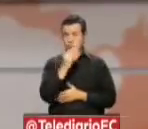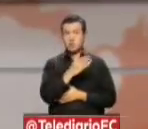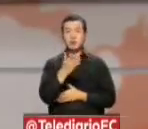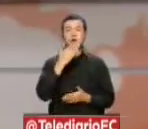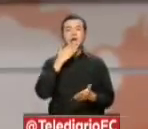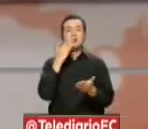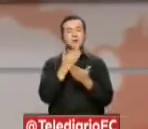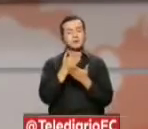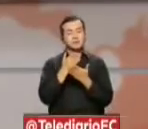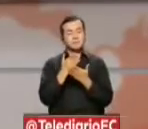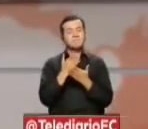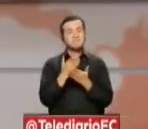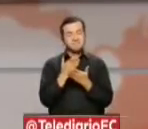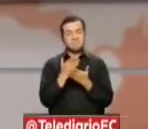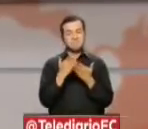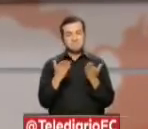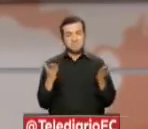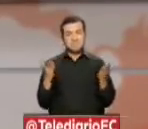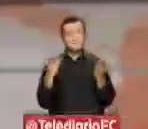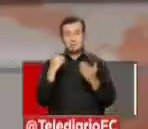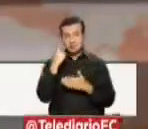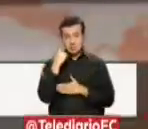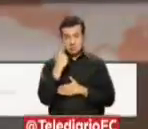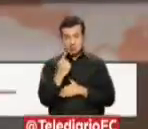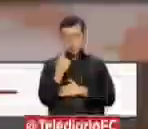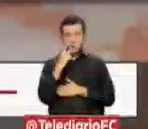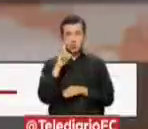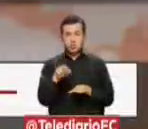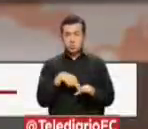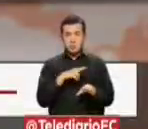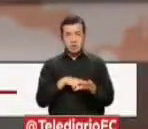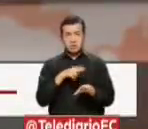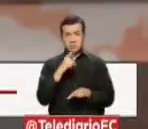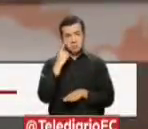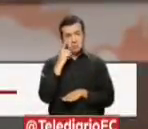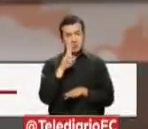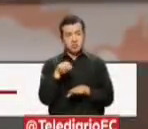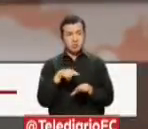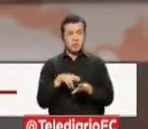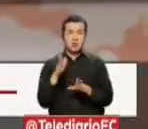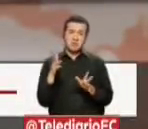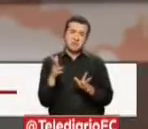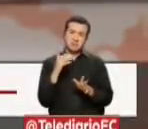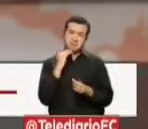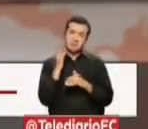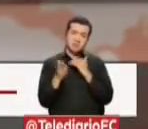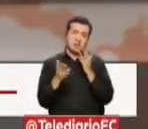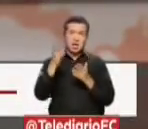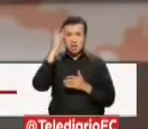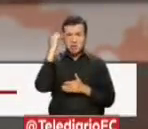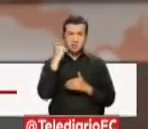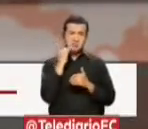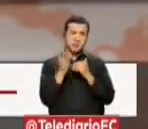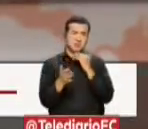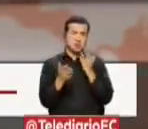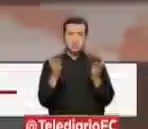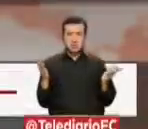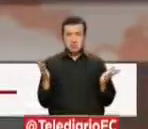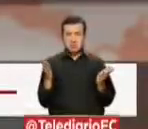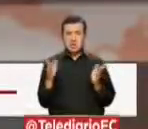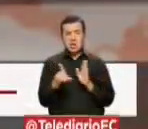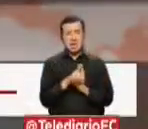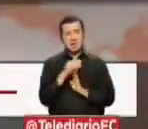gracias. Definitivamente. Mire usted, era normal para ellos el violar todo tipo de